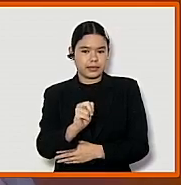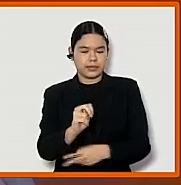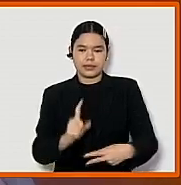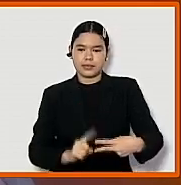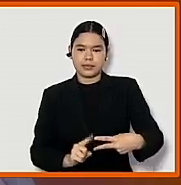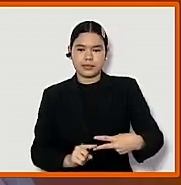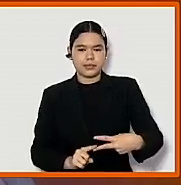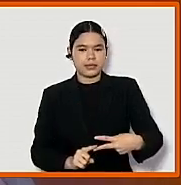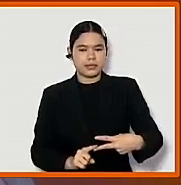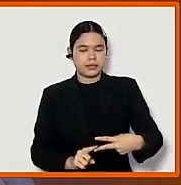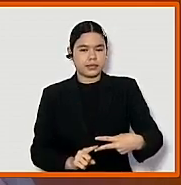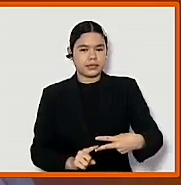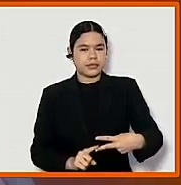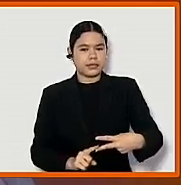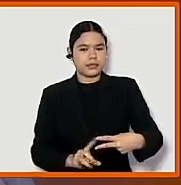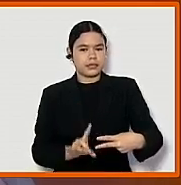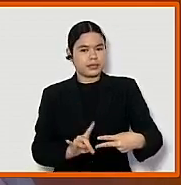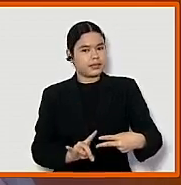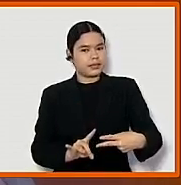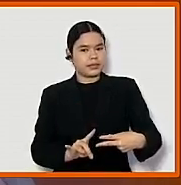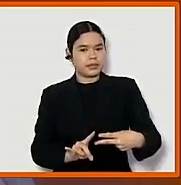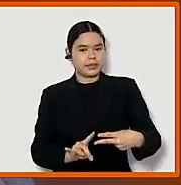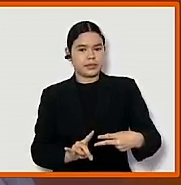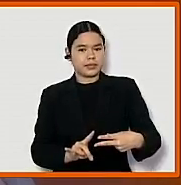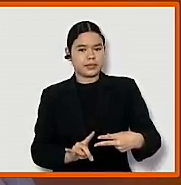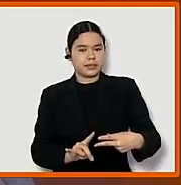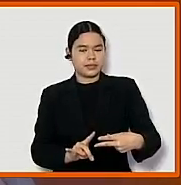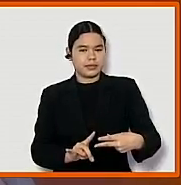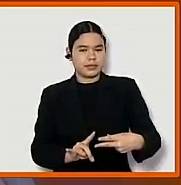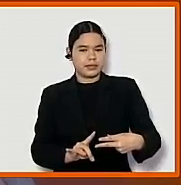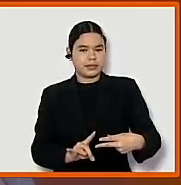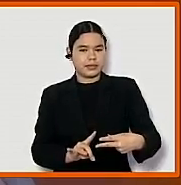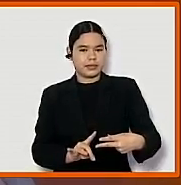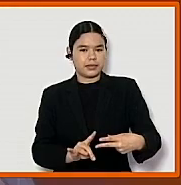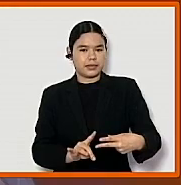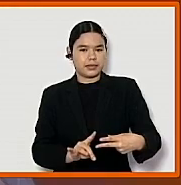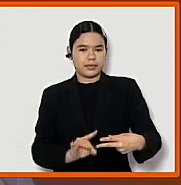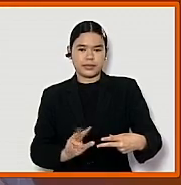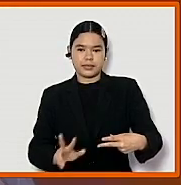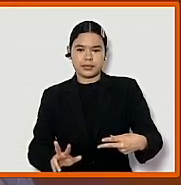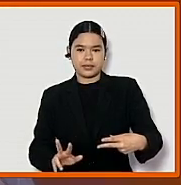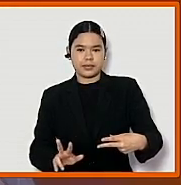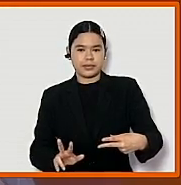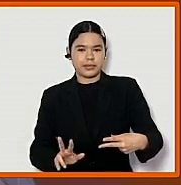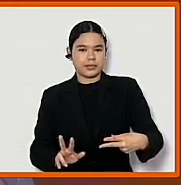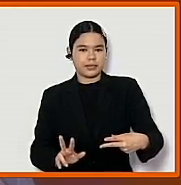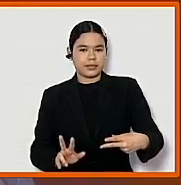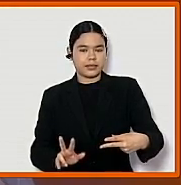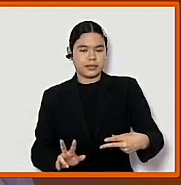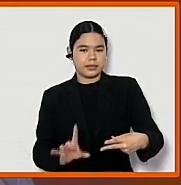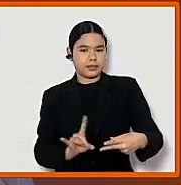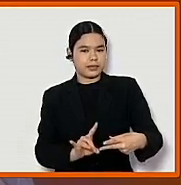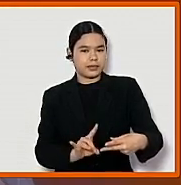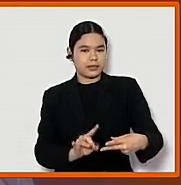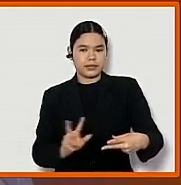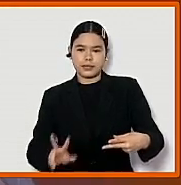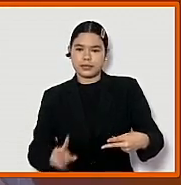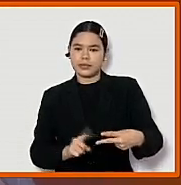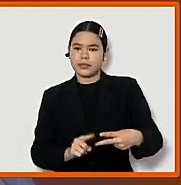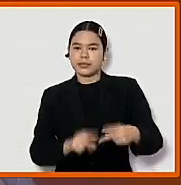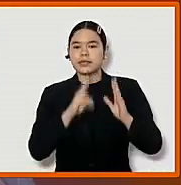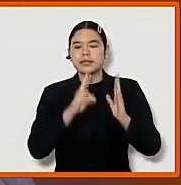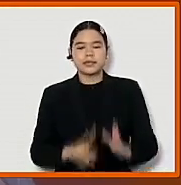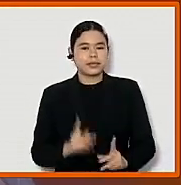su primer dígito este es el 8. Segundo dígito, este es el 3. Segundo número ganador es el 83, con